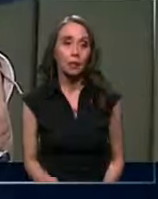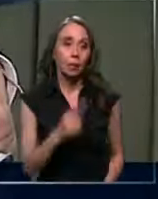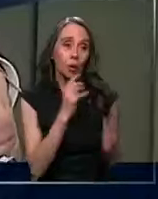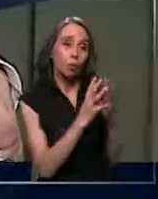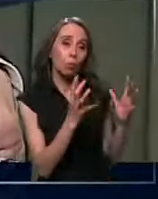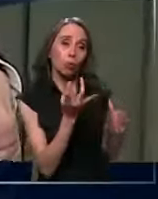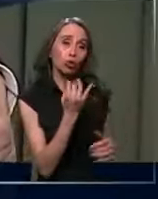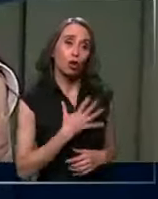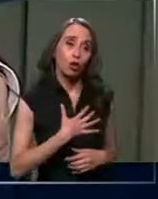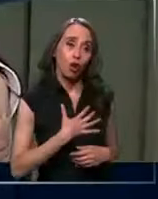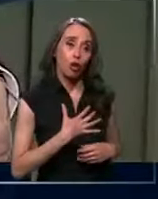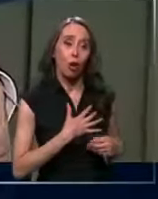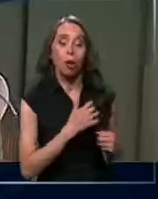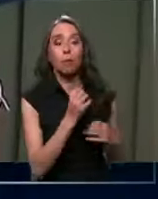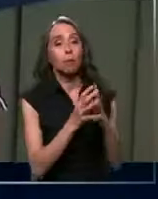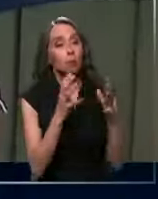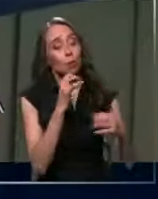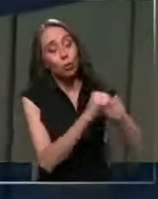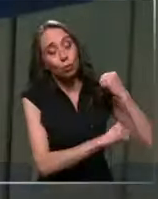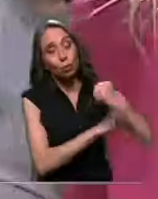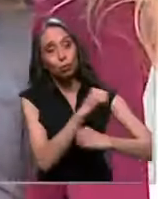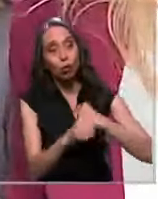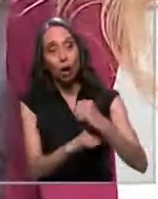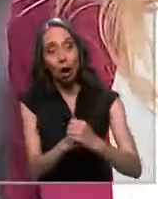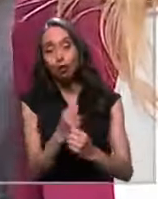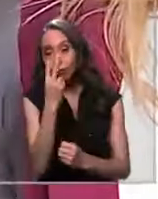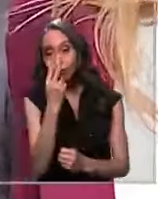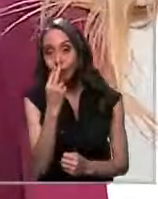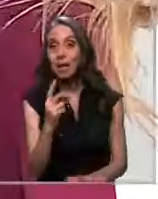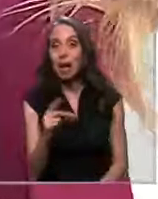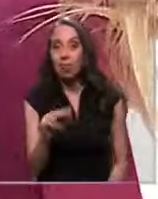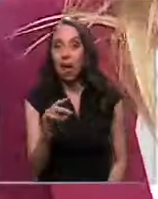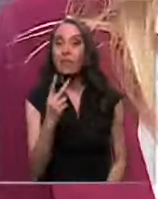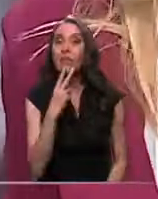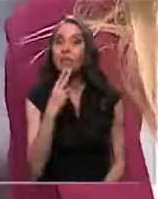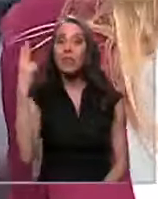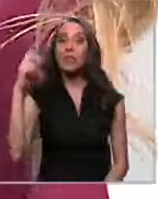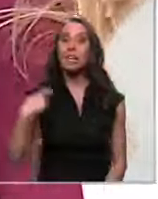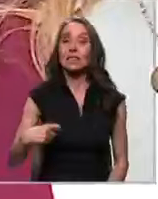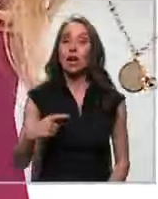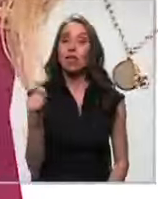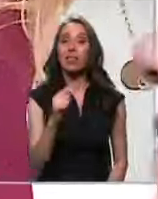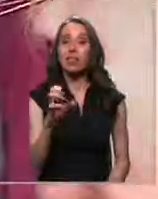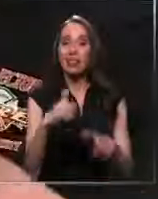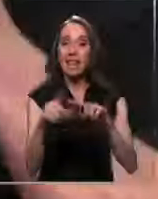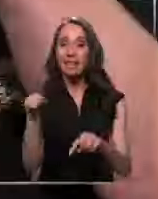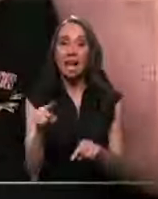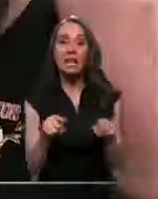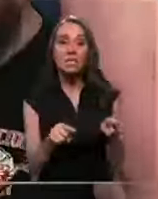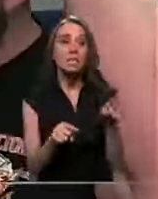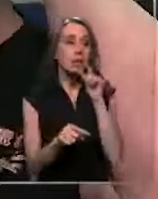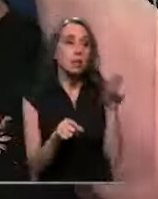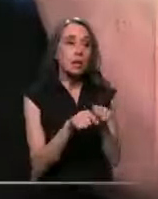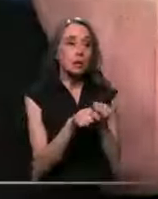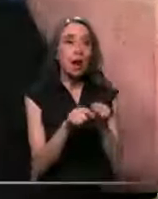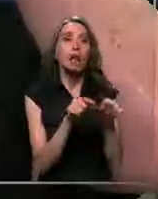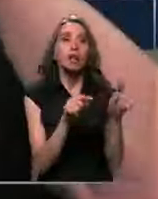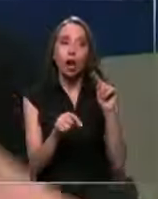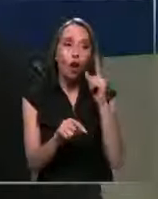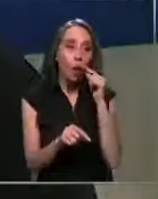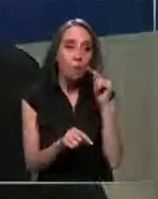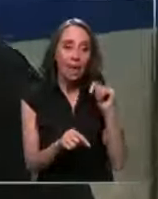Mucho dolor. Muchos años. David vive en Texas y es bombero al igual que Tyler. Retenga su nombre porque ya